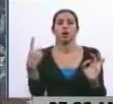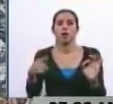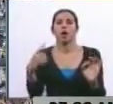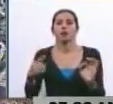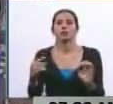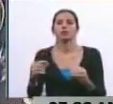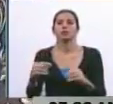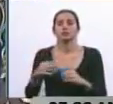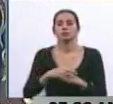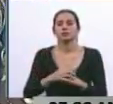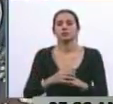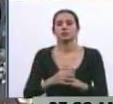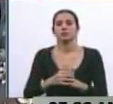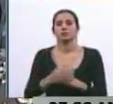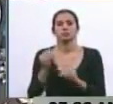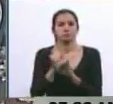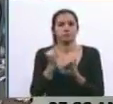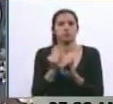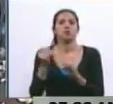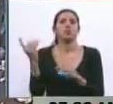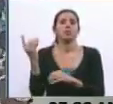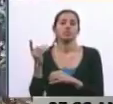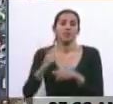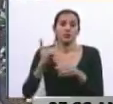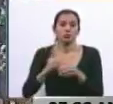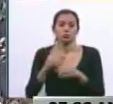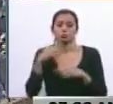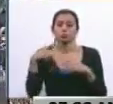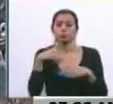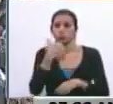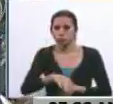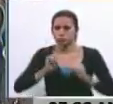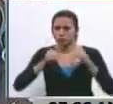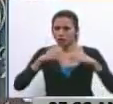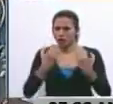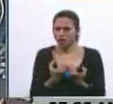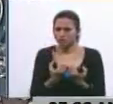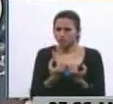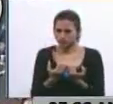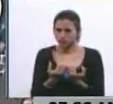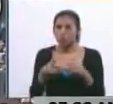de datos. Ahorita esta promoción Regreso a Clase sale con un servicio